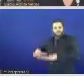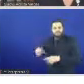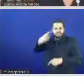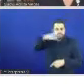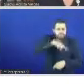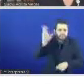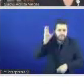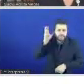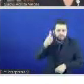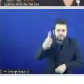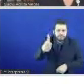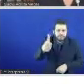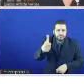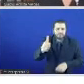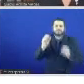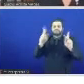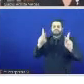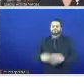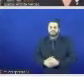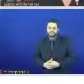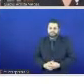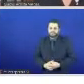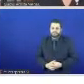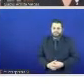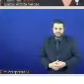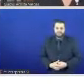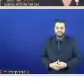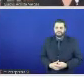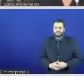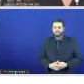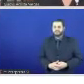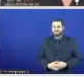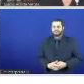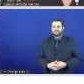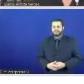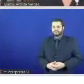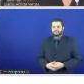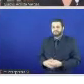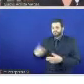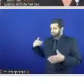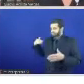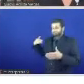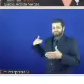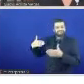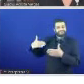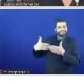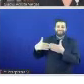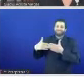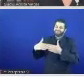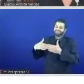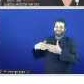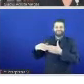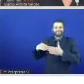Yo diría que el principal avance tiene que ver con el marco normativo. Tal como